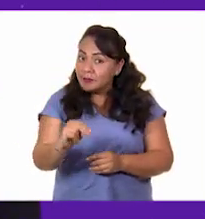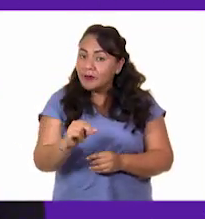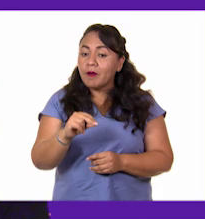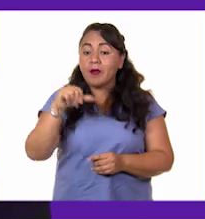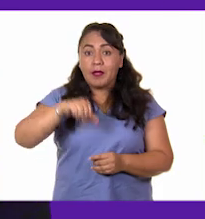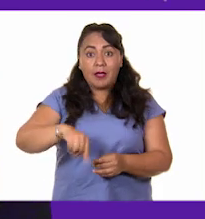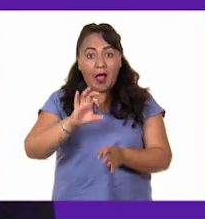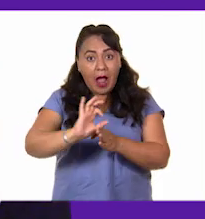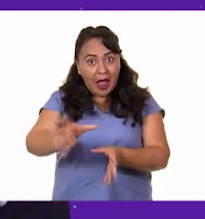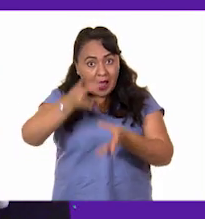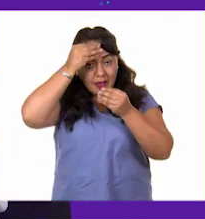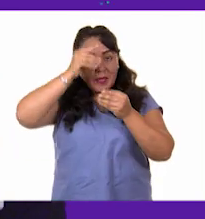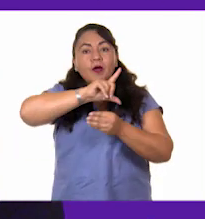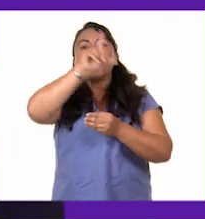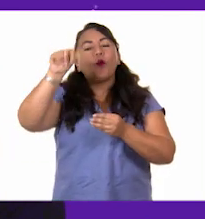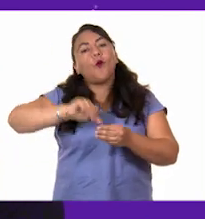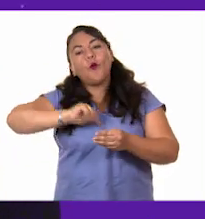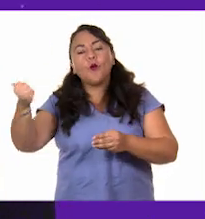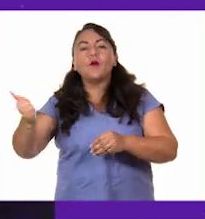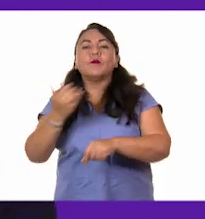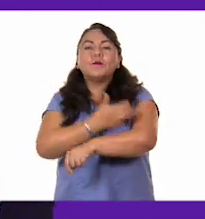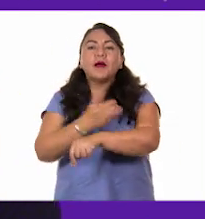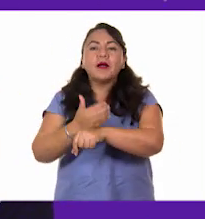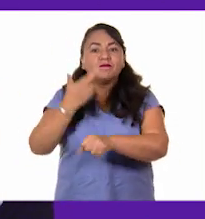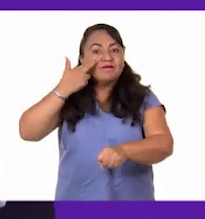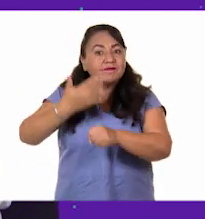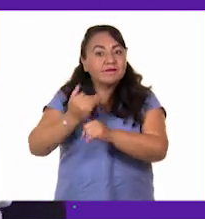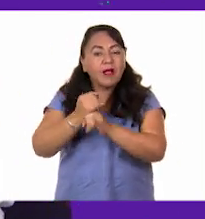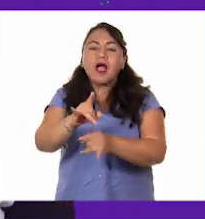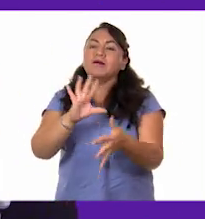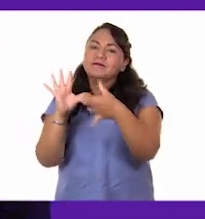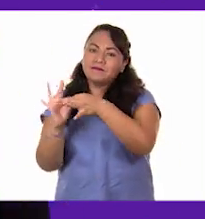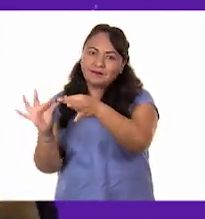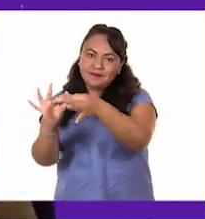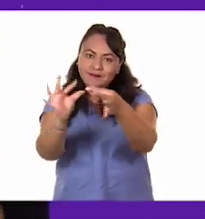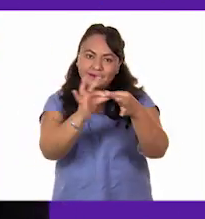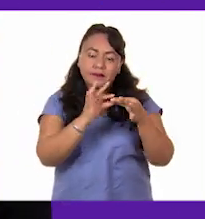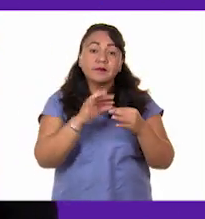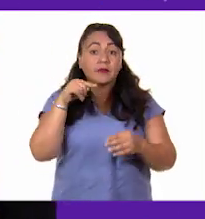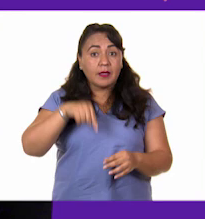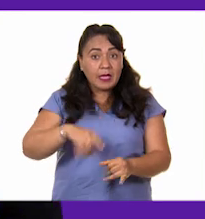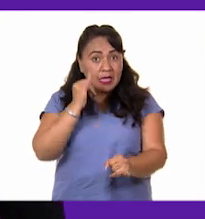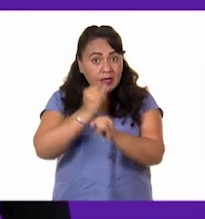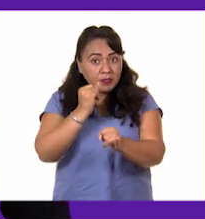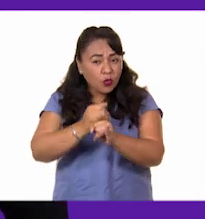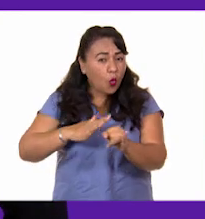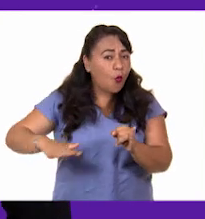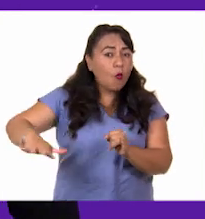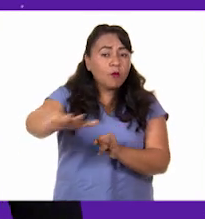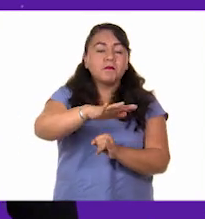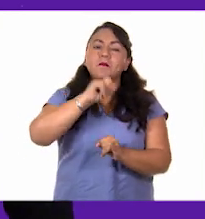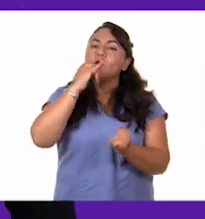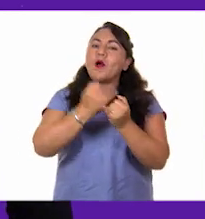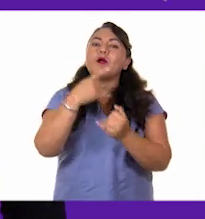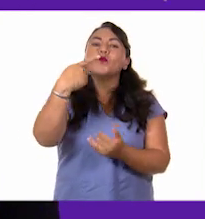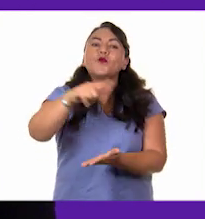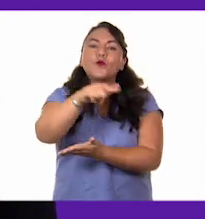este valioso conocimiento con otros cibernautas responsables como tú. El ciberespacio también es tu